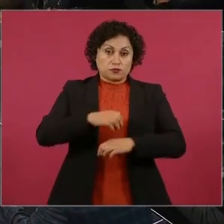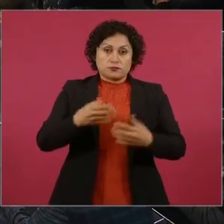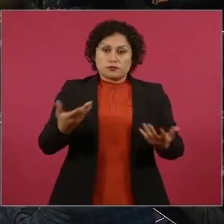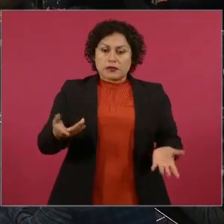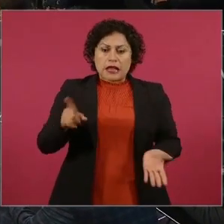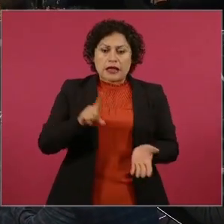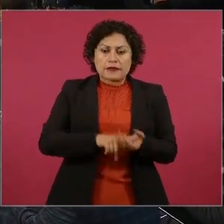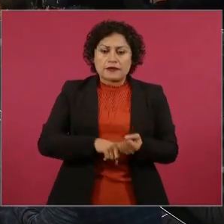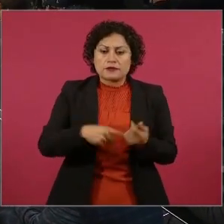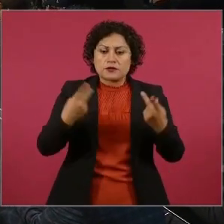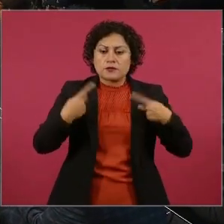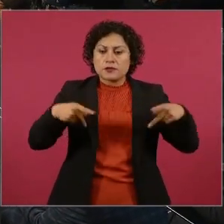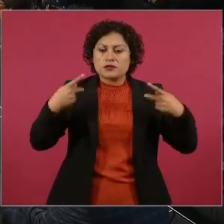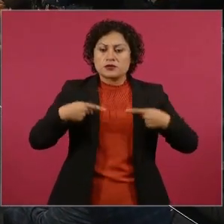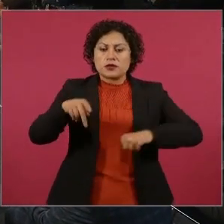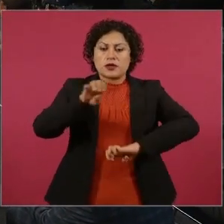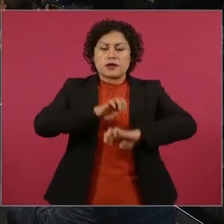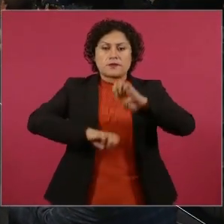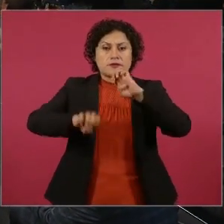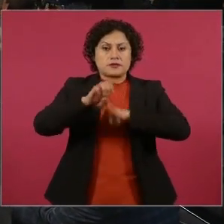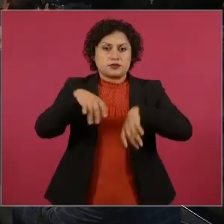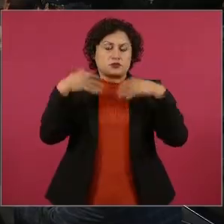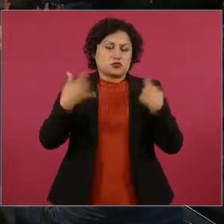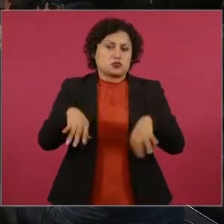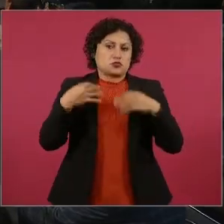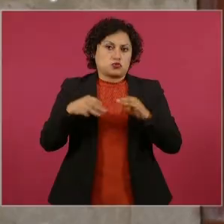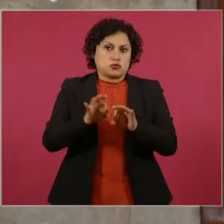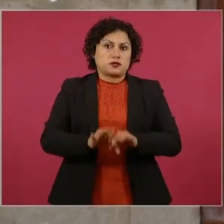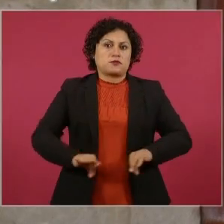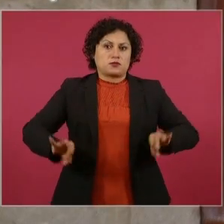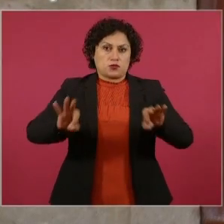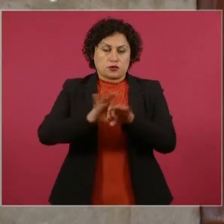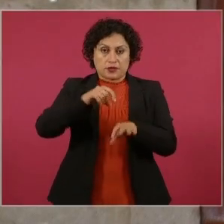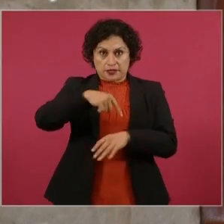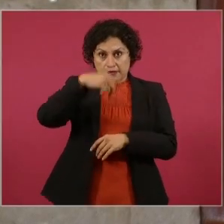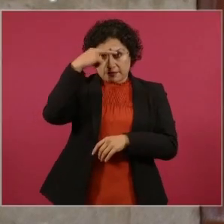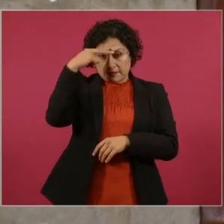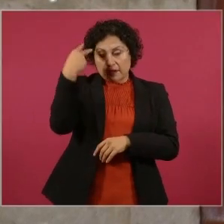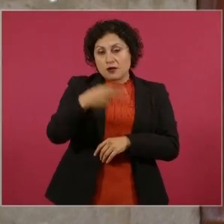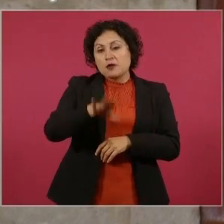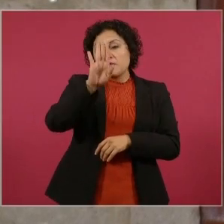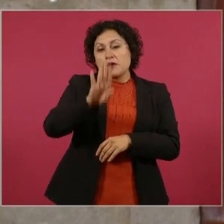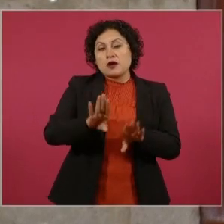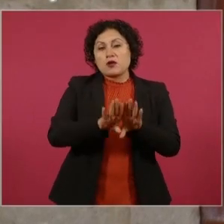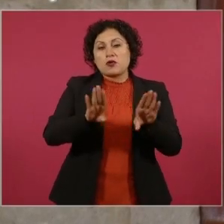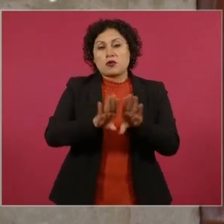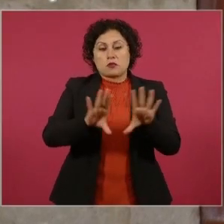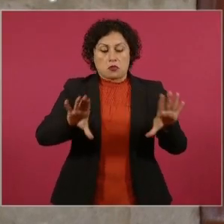empresarios muy importantes de México es como una cúpula